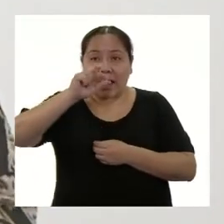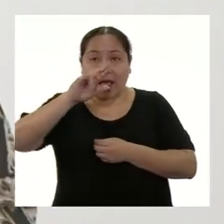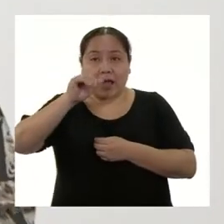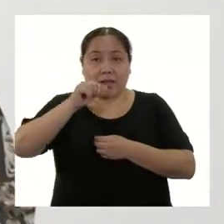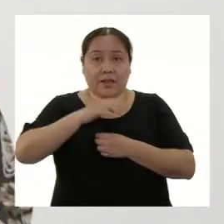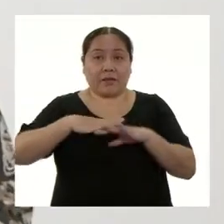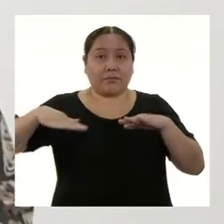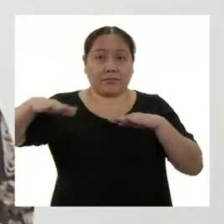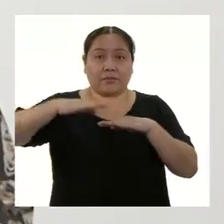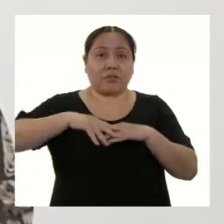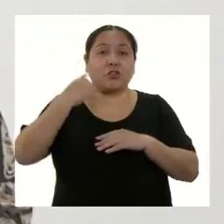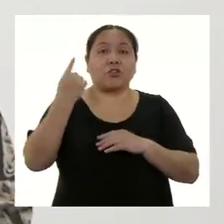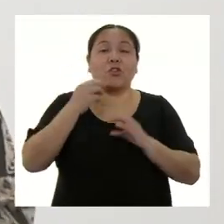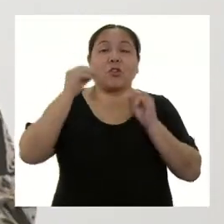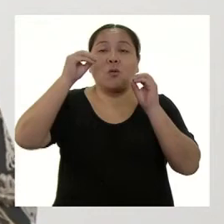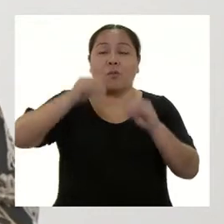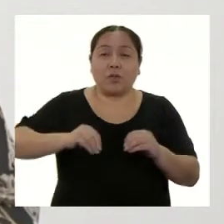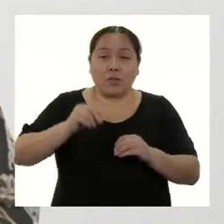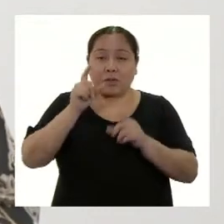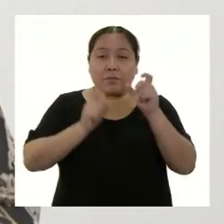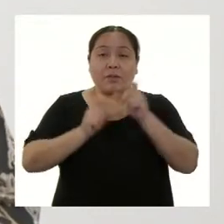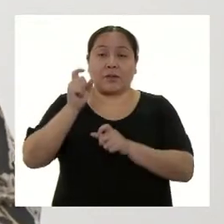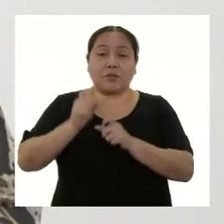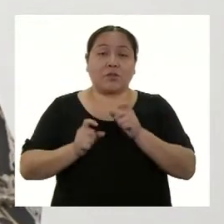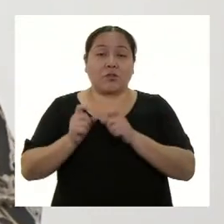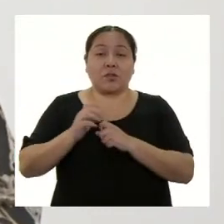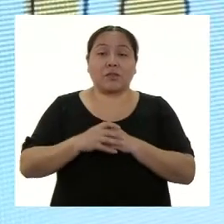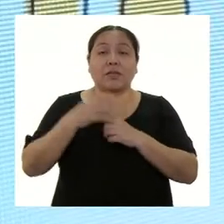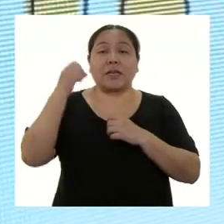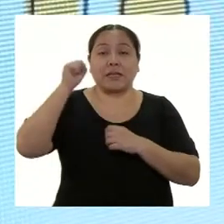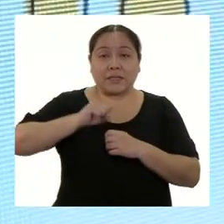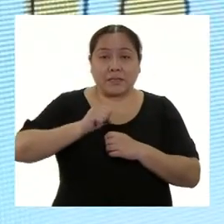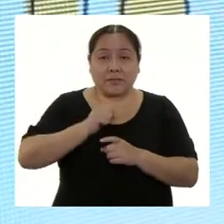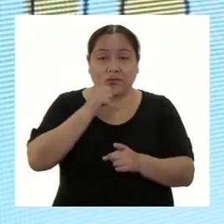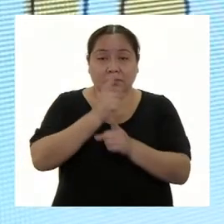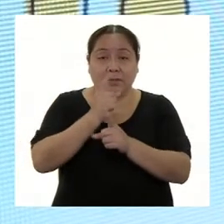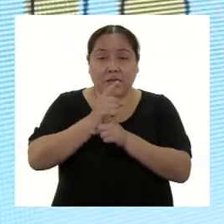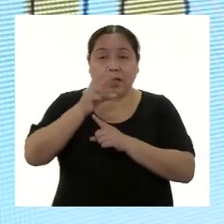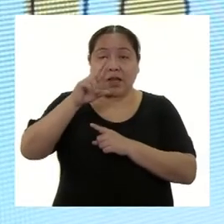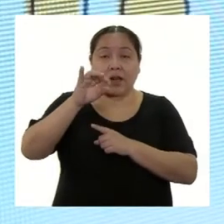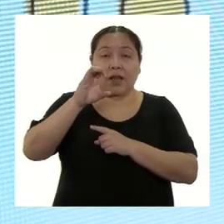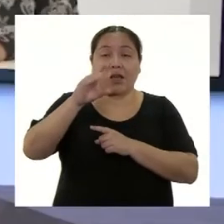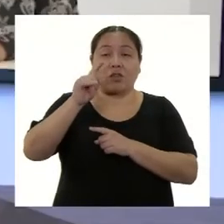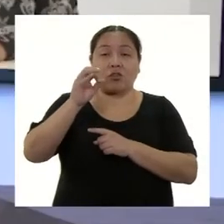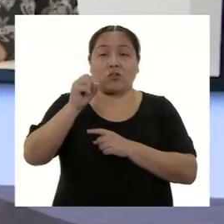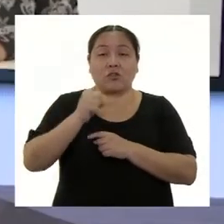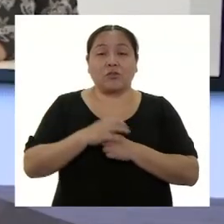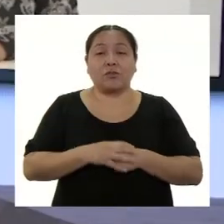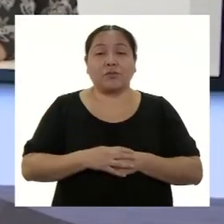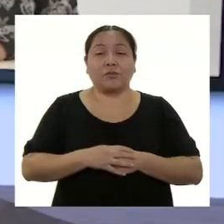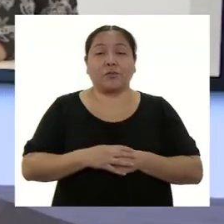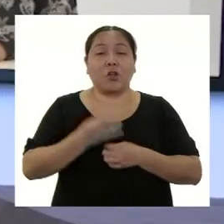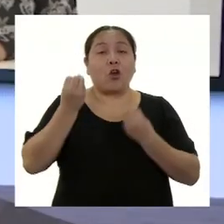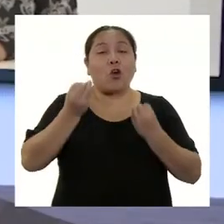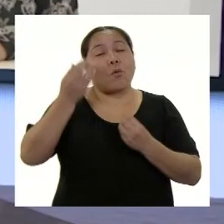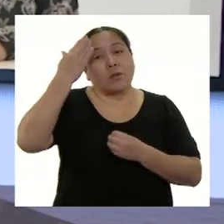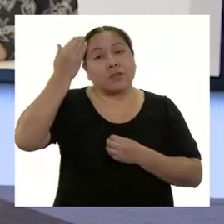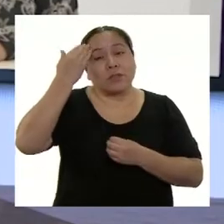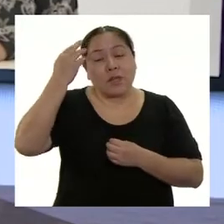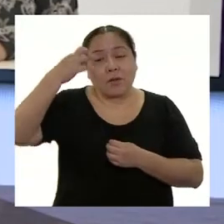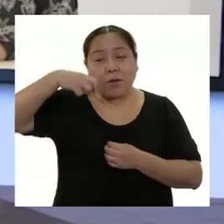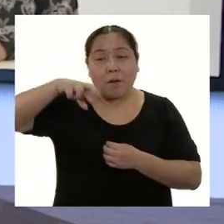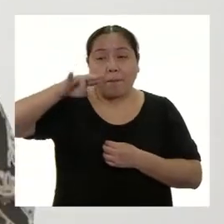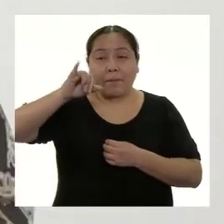prisma solo aplica para aquellos que son rectos. ¿Ah, sí? ¿Y cómo se calcula el área de la superficie de un